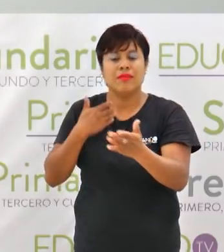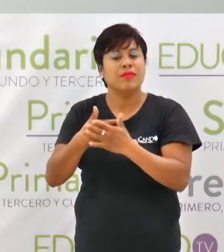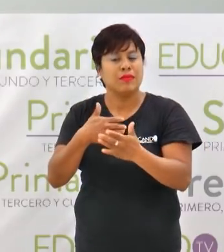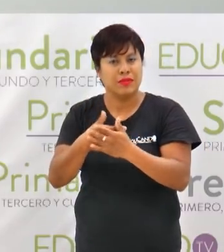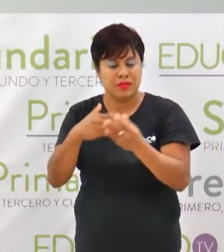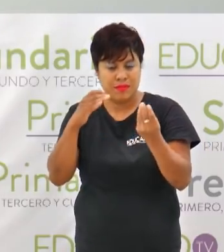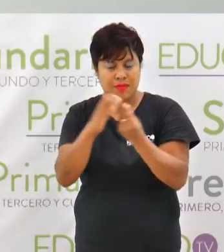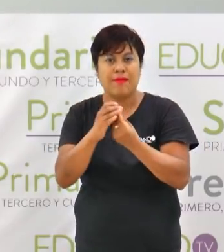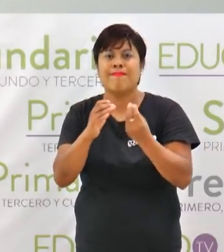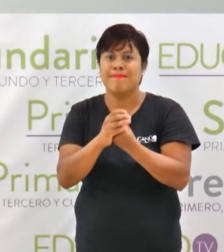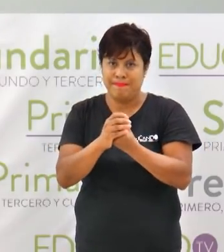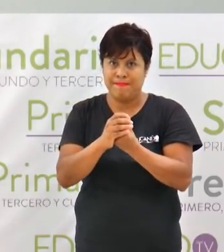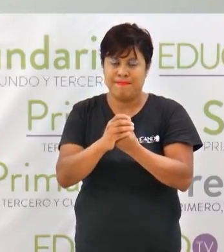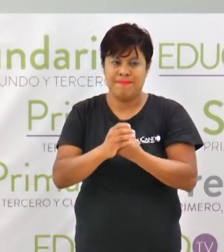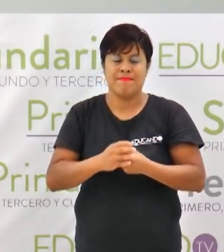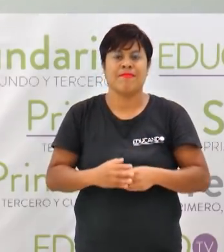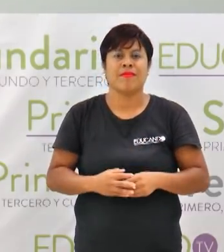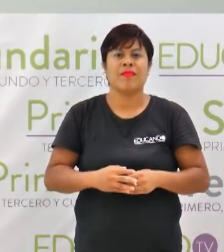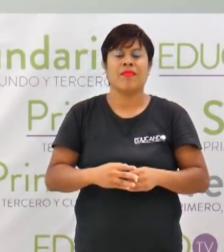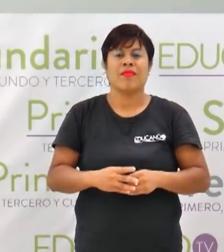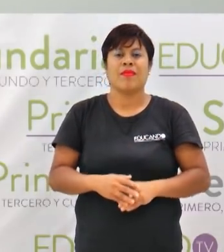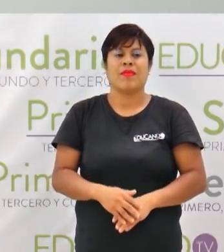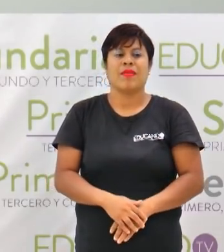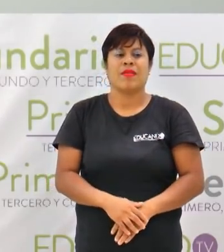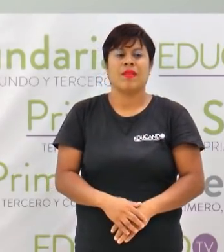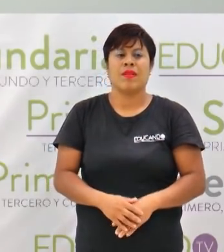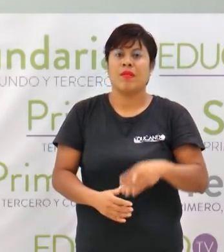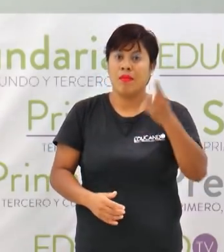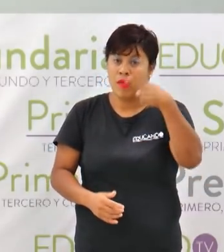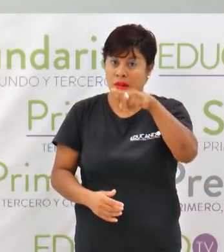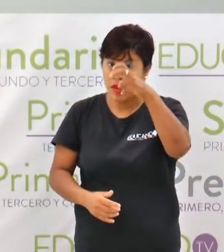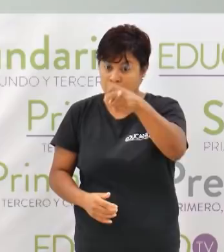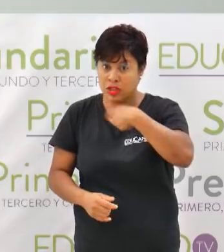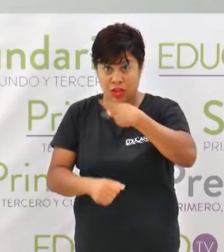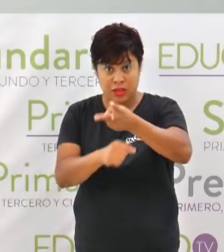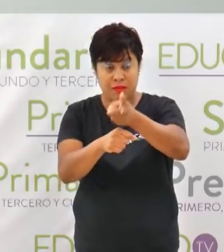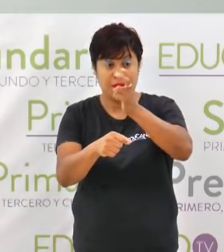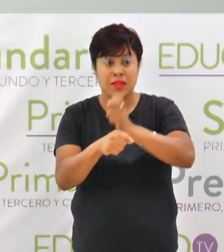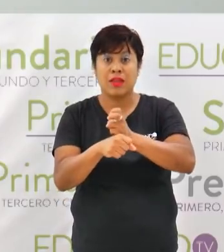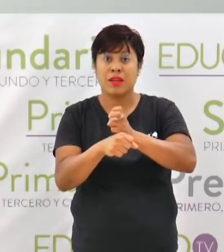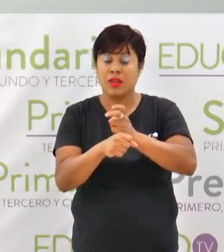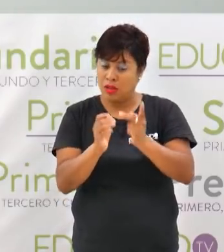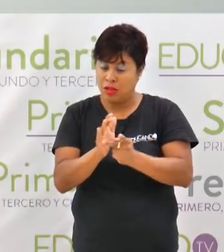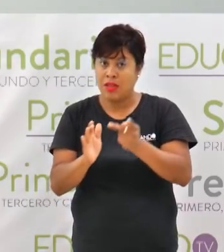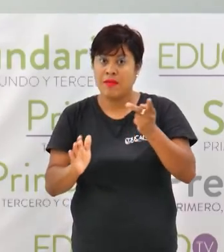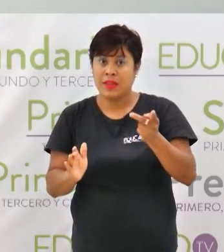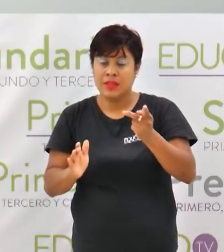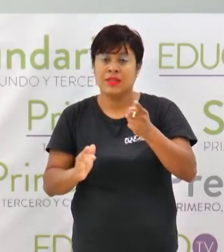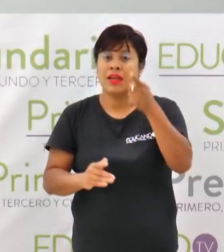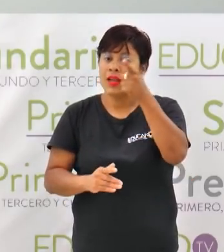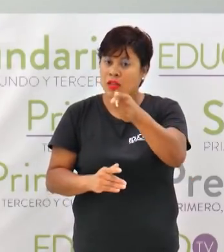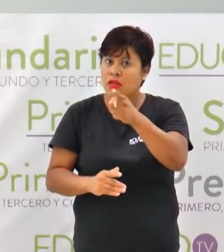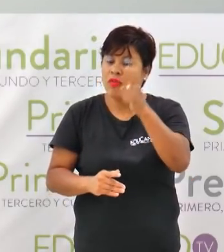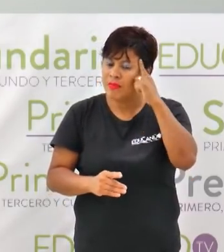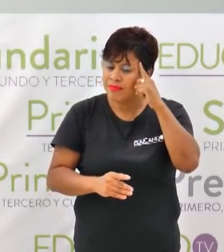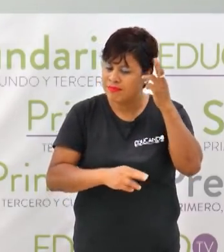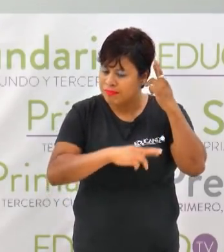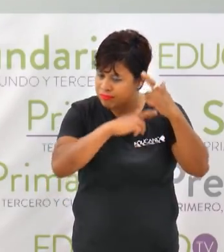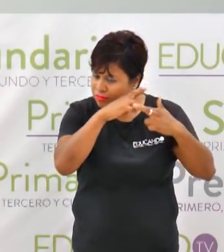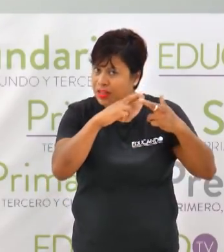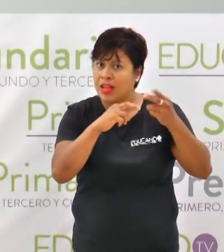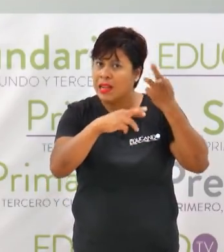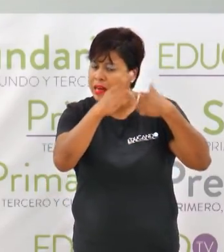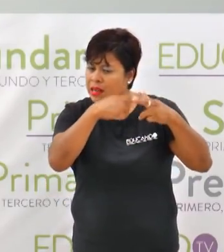vamos a estar conociendo en nuestra siguiente sesión, para lo cual te invito nuevamente a que recopiles